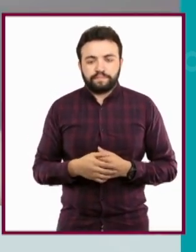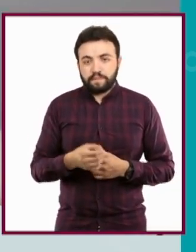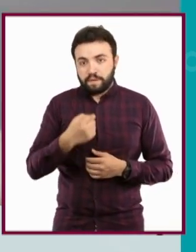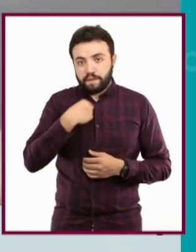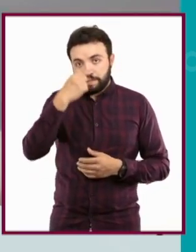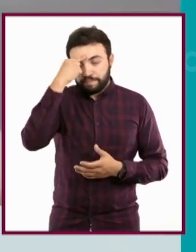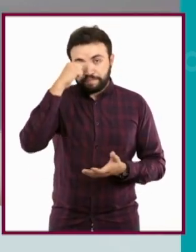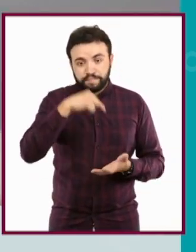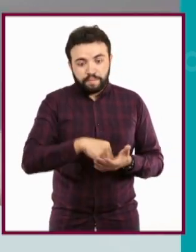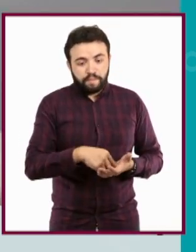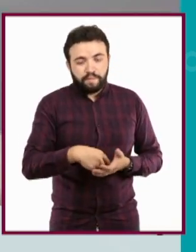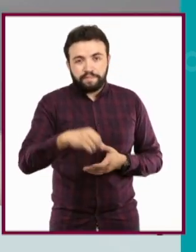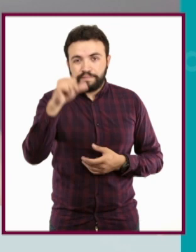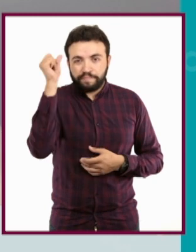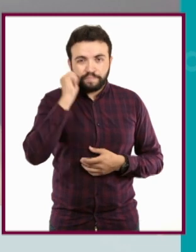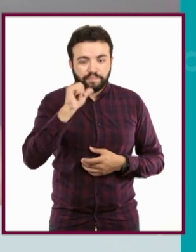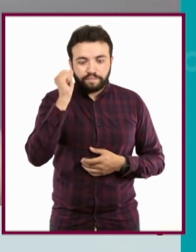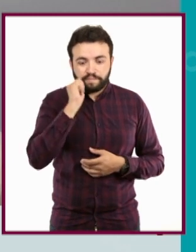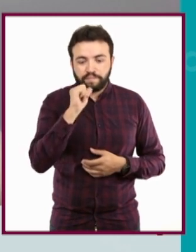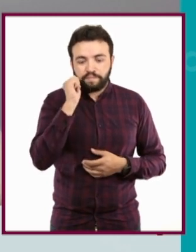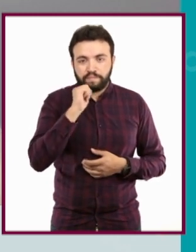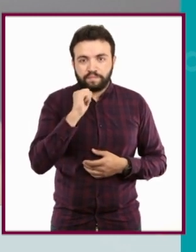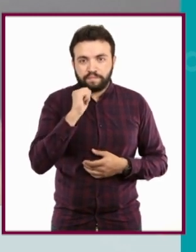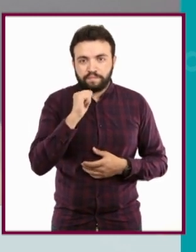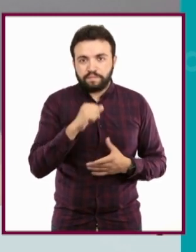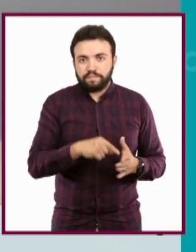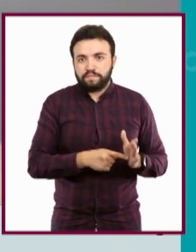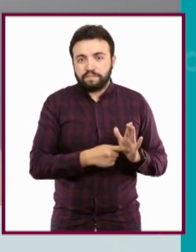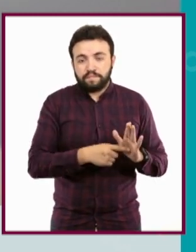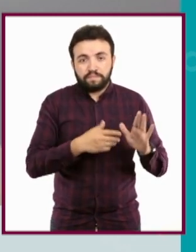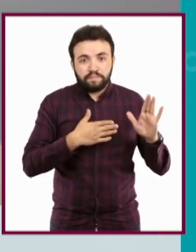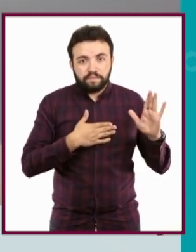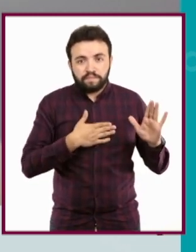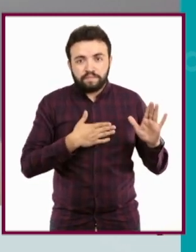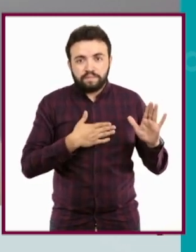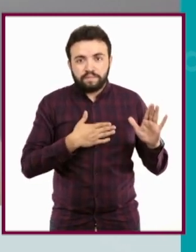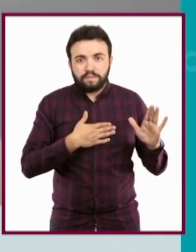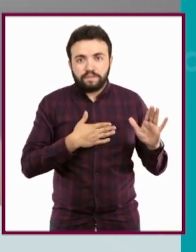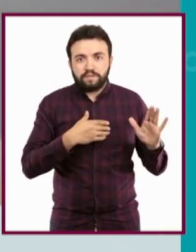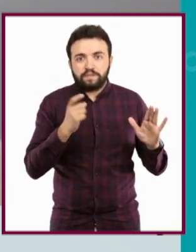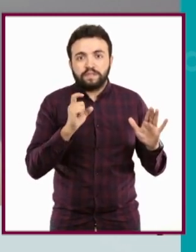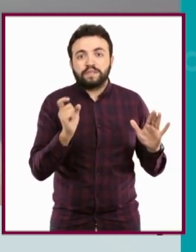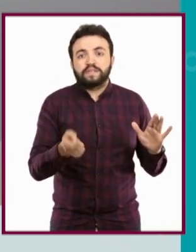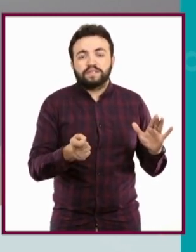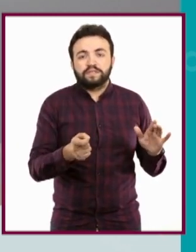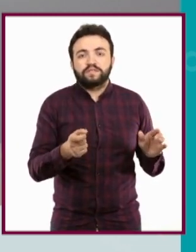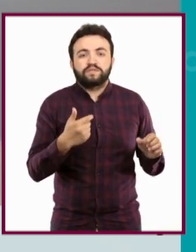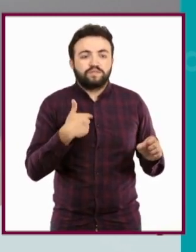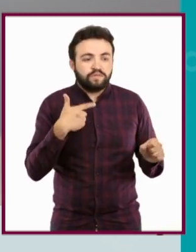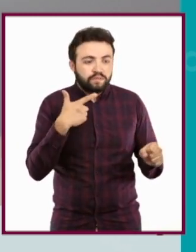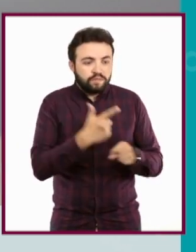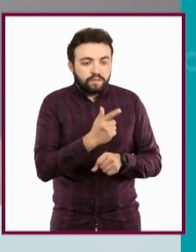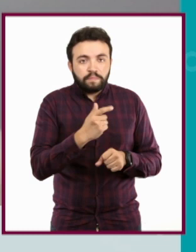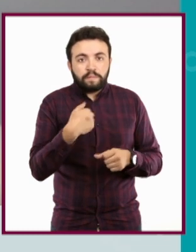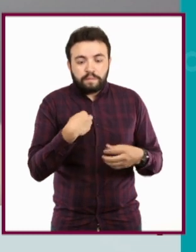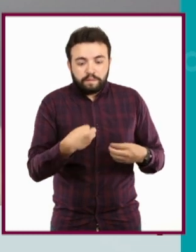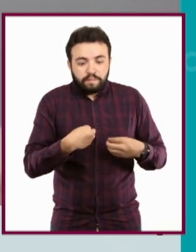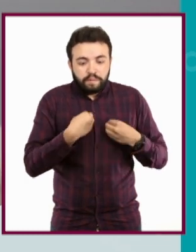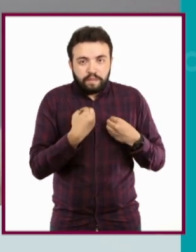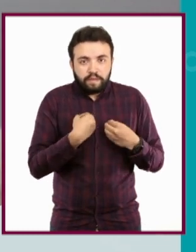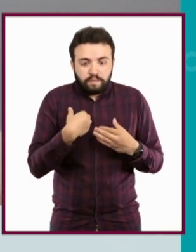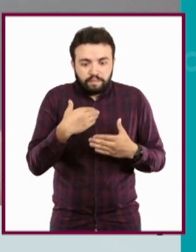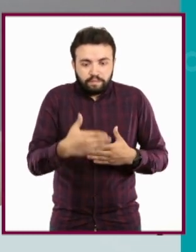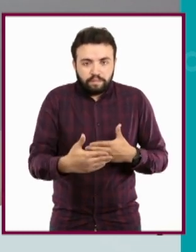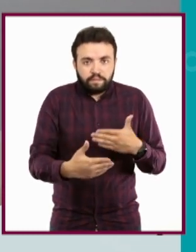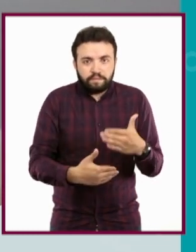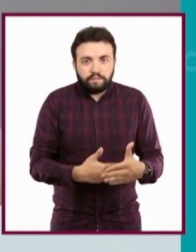Creo que siempre, y lo más sensato es decir que es algo que se va descubriendo conforme recorres tu vida.